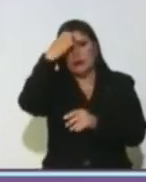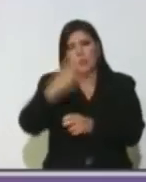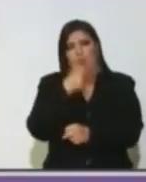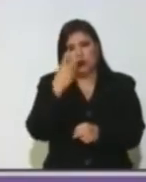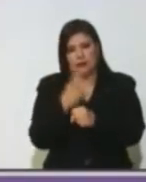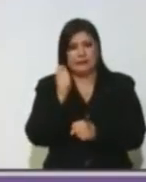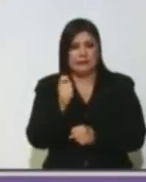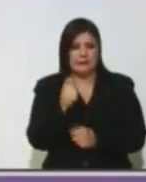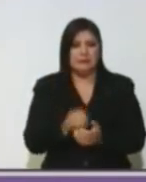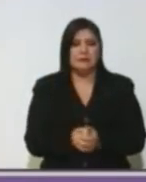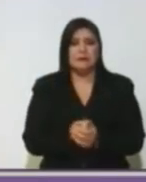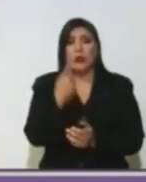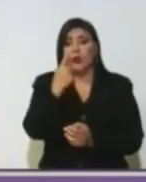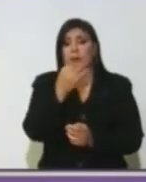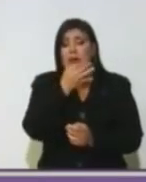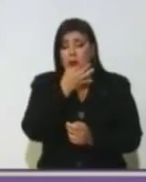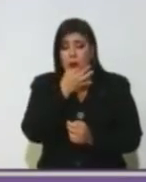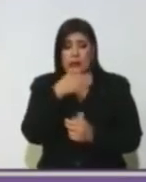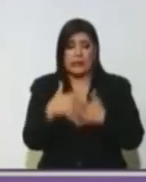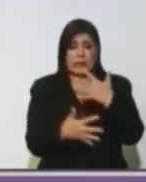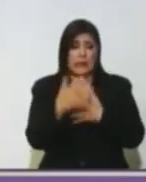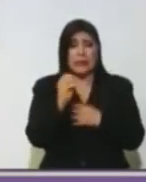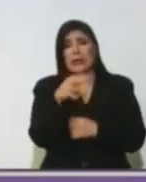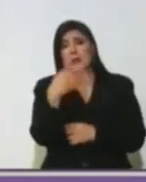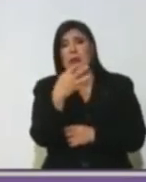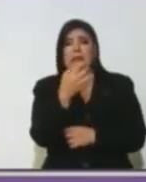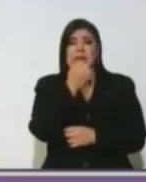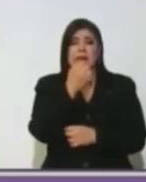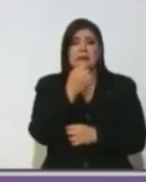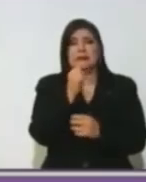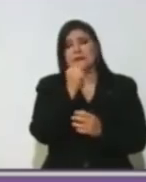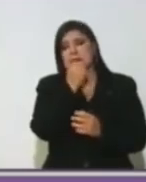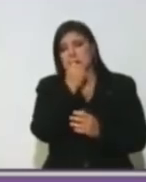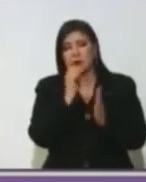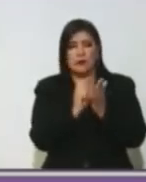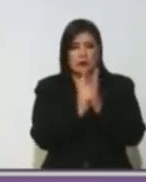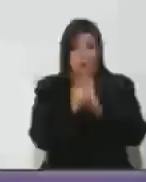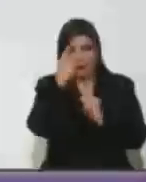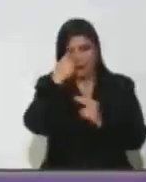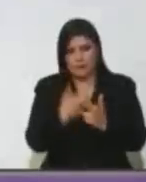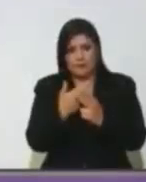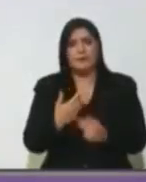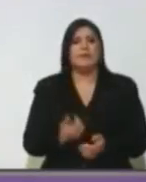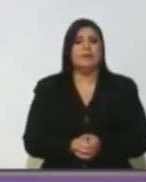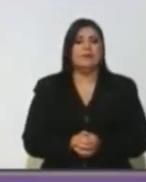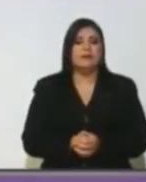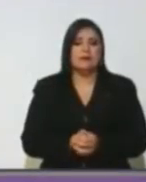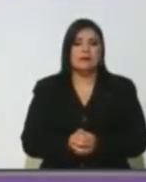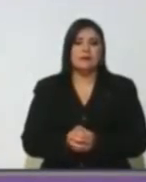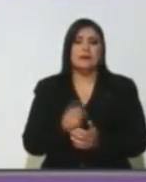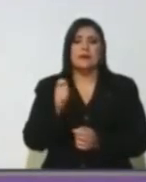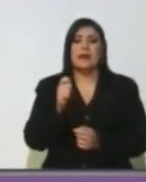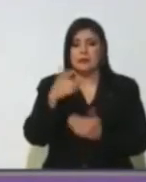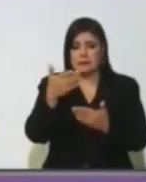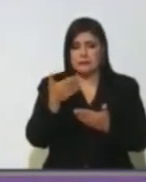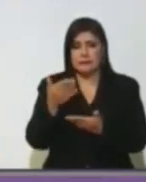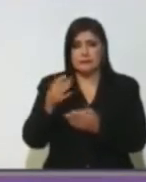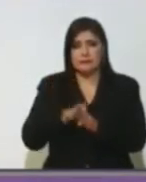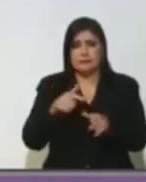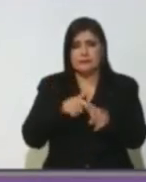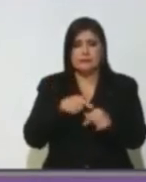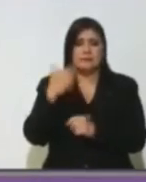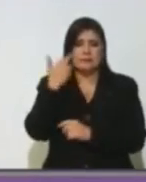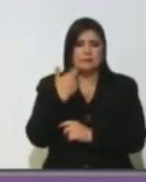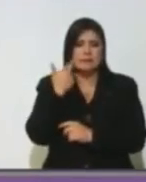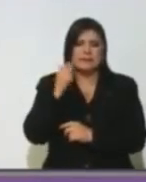gracias tienes un minuto con 15 14 segundos de tu tiempo abonado de los 4 minutos adelante marco yo creo que aquí falta el trino